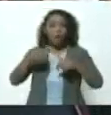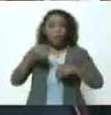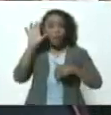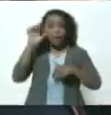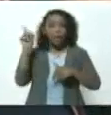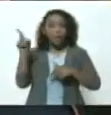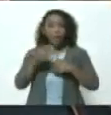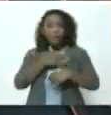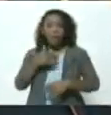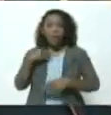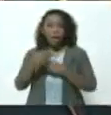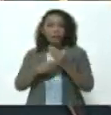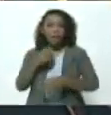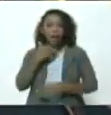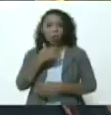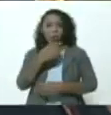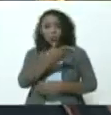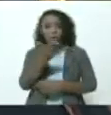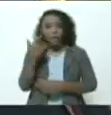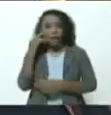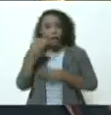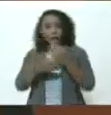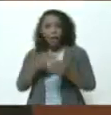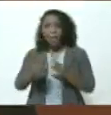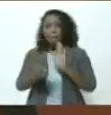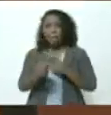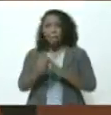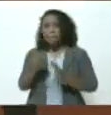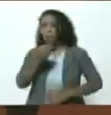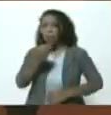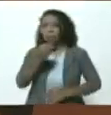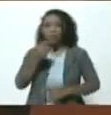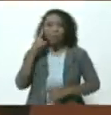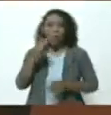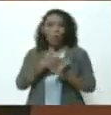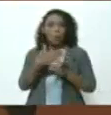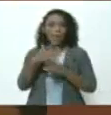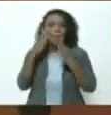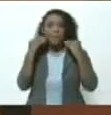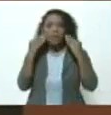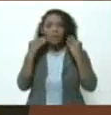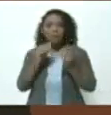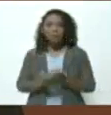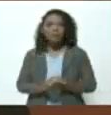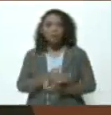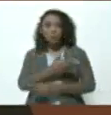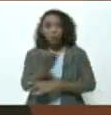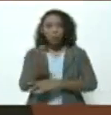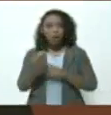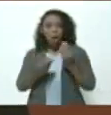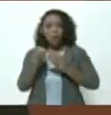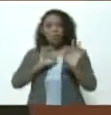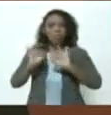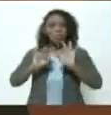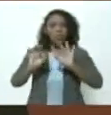Quisiera que alguno de ustedes tomara la palabra a su gusto, cómo ha sido compartir la experiencia de ustedes como